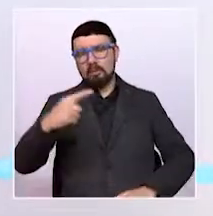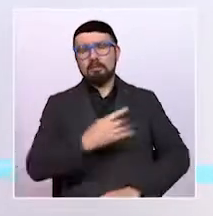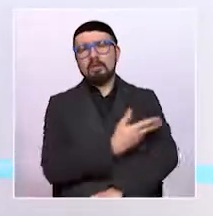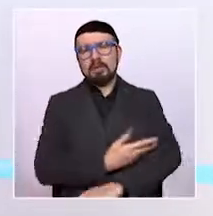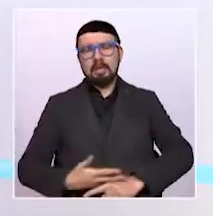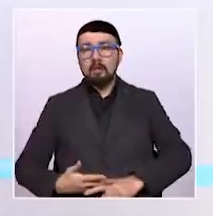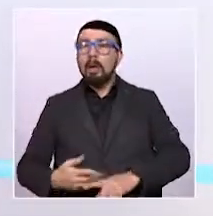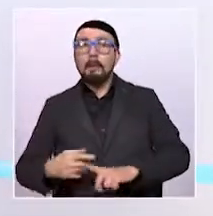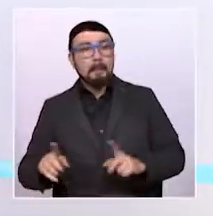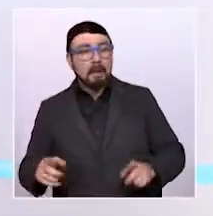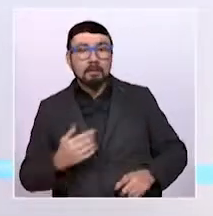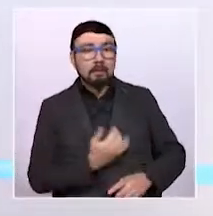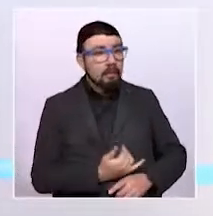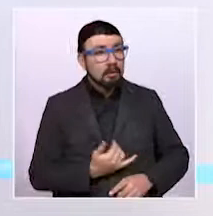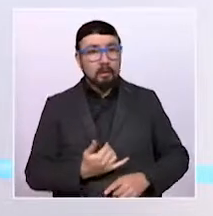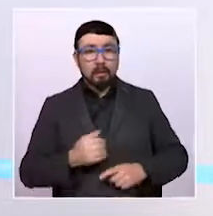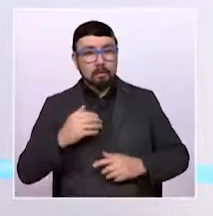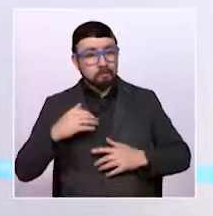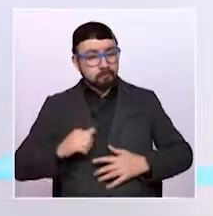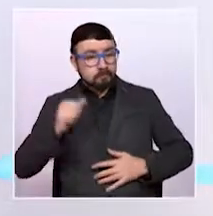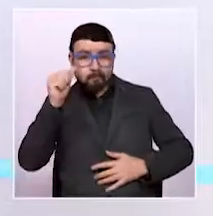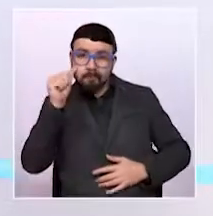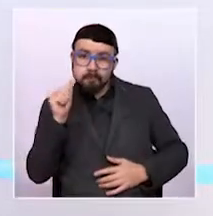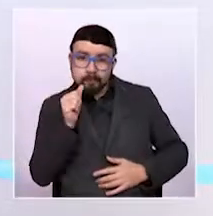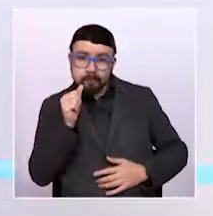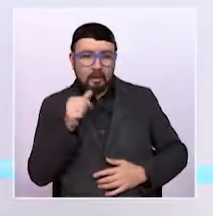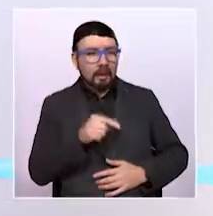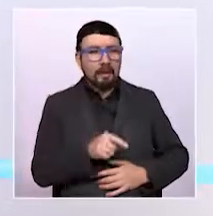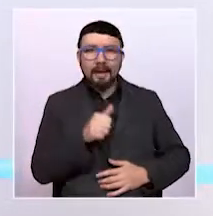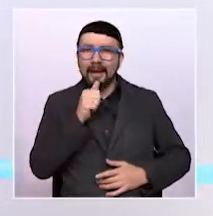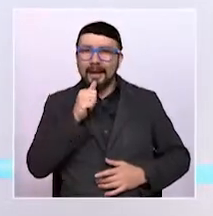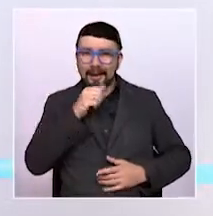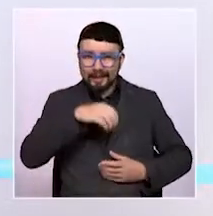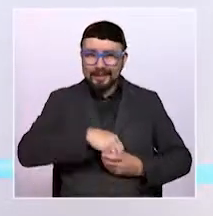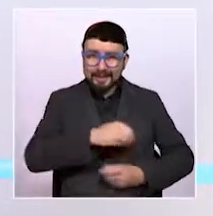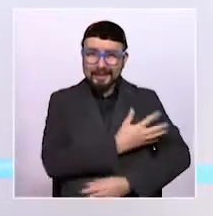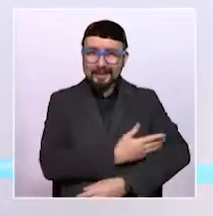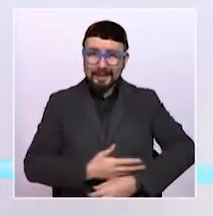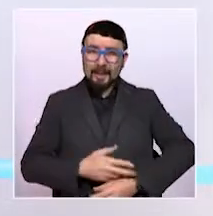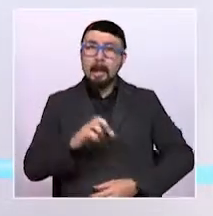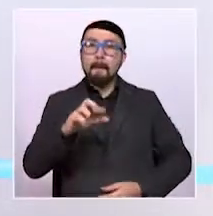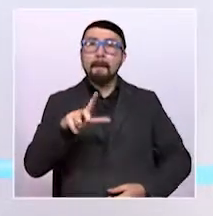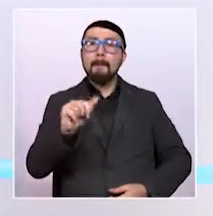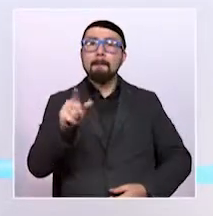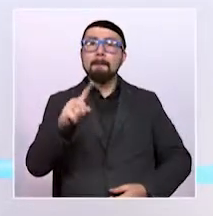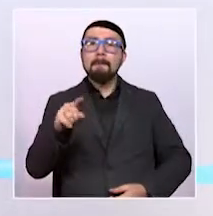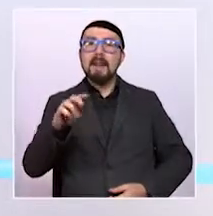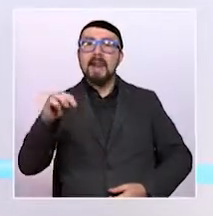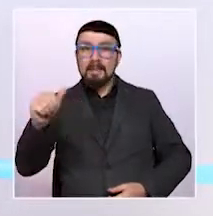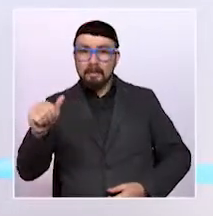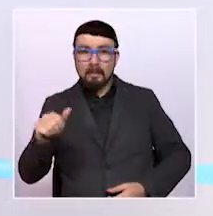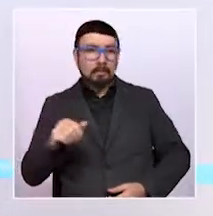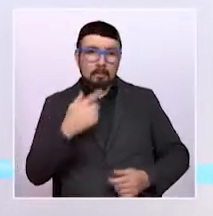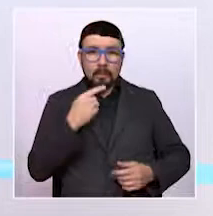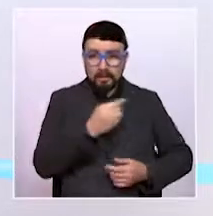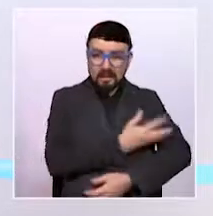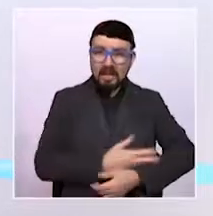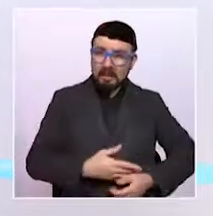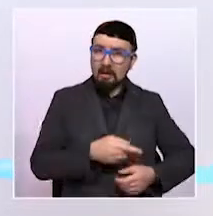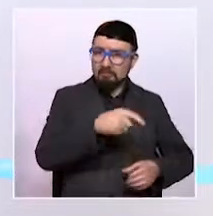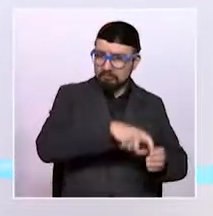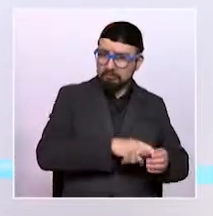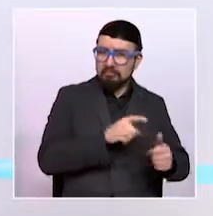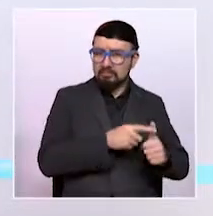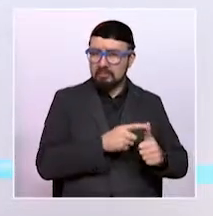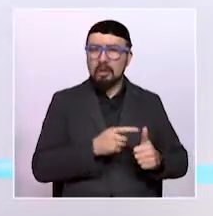aumento del plasma que es el plasma el plasma es todas agüita de la que está hecha la sangre la sangre tiene glóbulos rojos y plasma y muchas